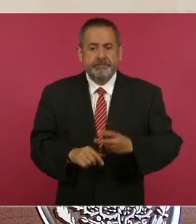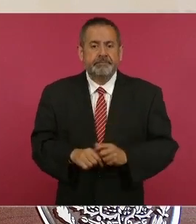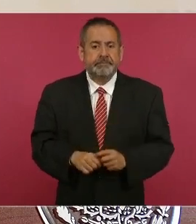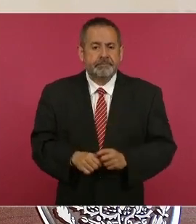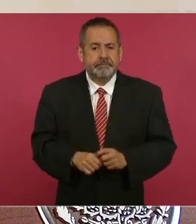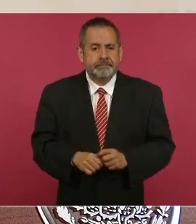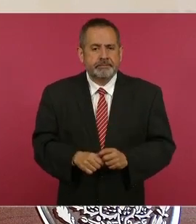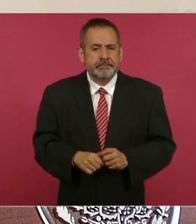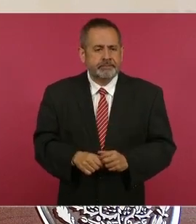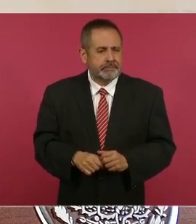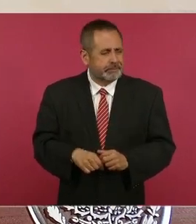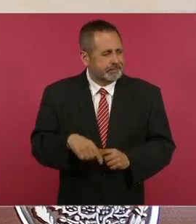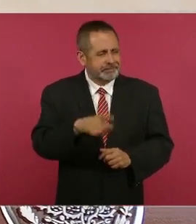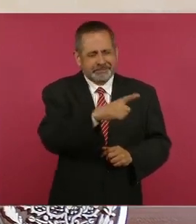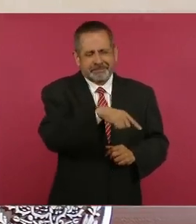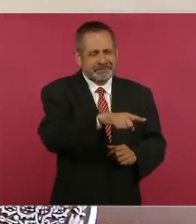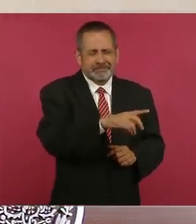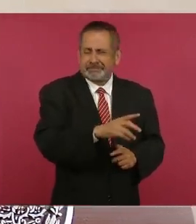hablando